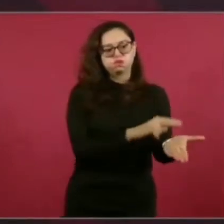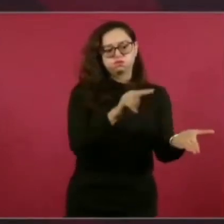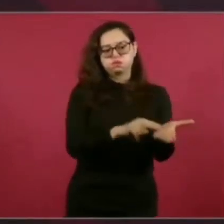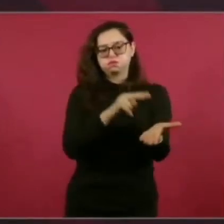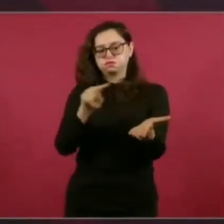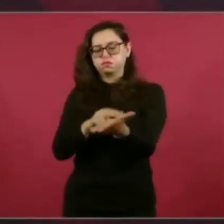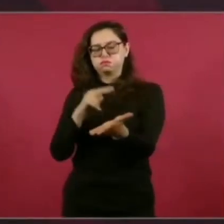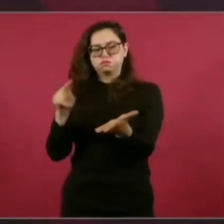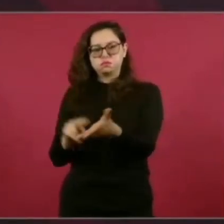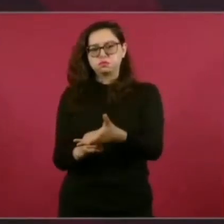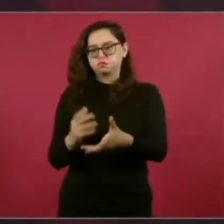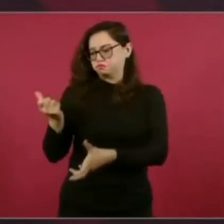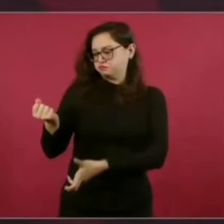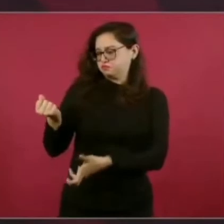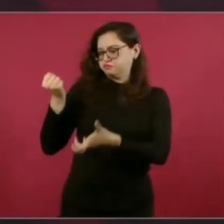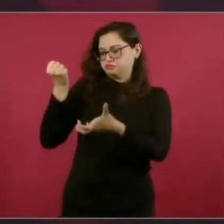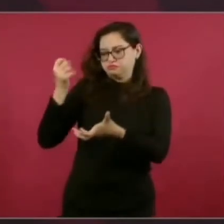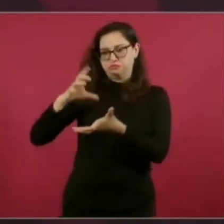de manipulación.